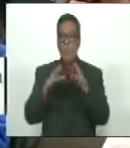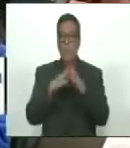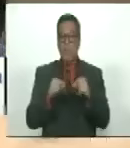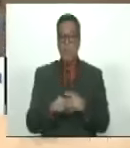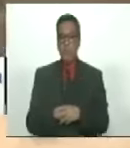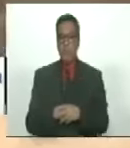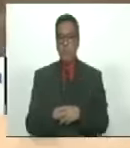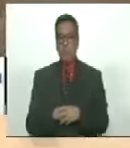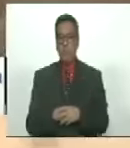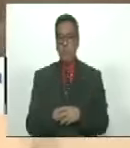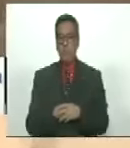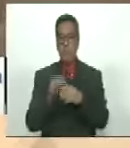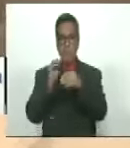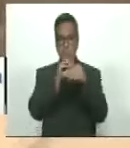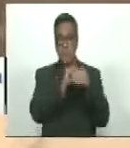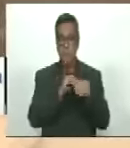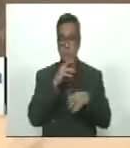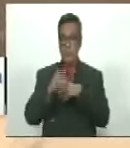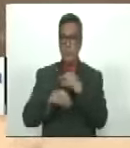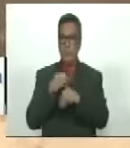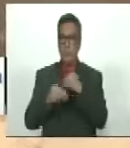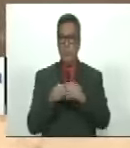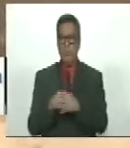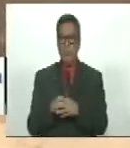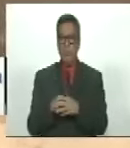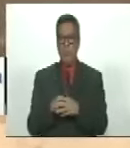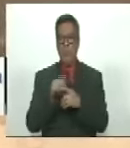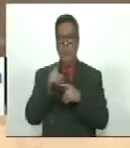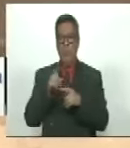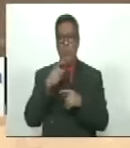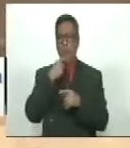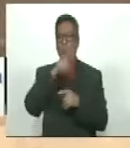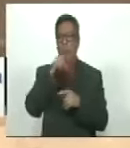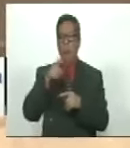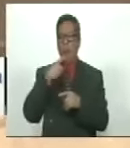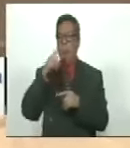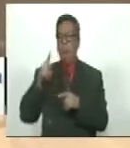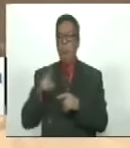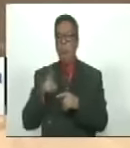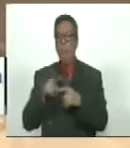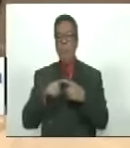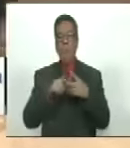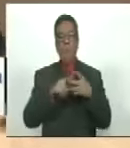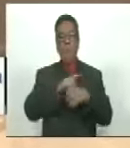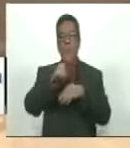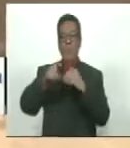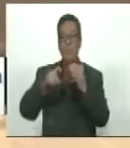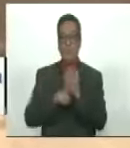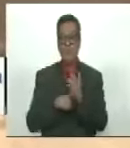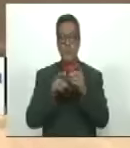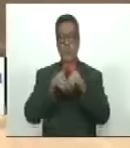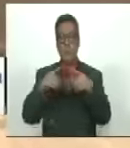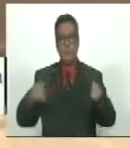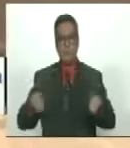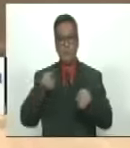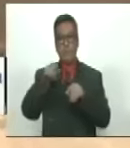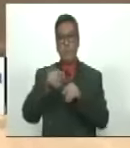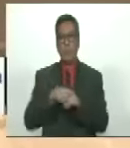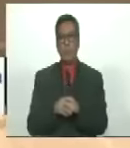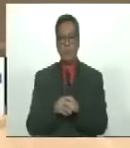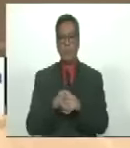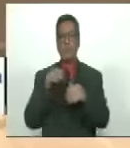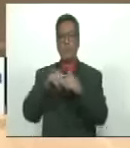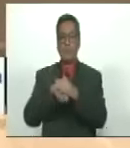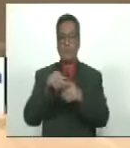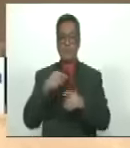este llamamiento que estamos haciendo para esta consulta. Es un ejercicio absolutamente democrático. Esto es lo